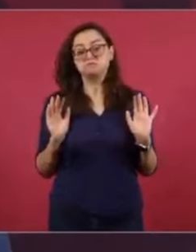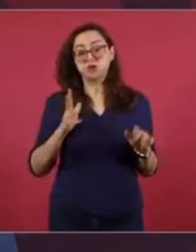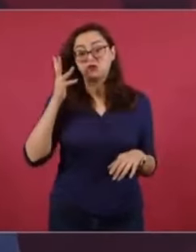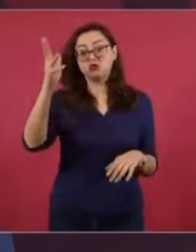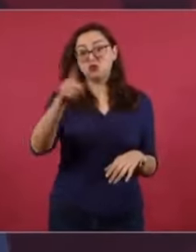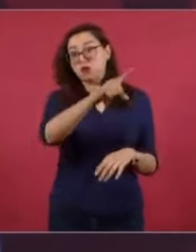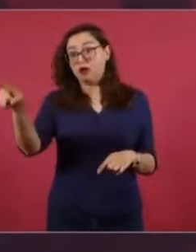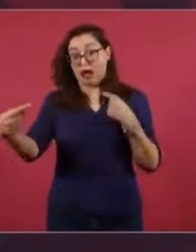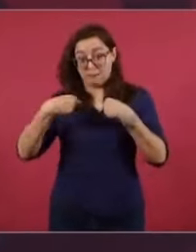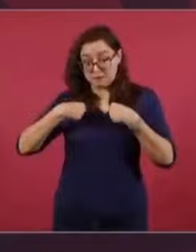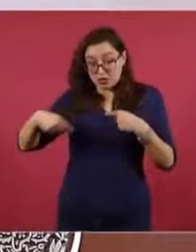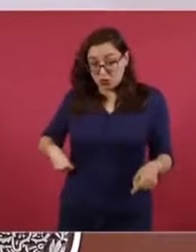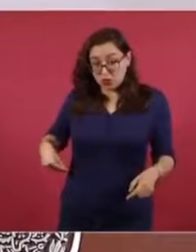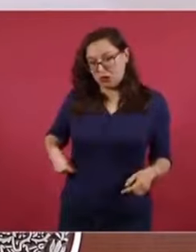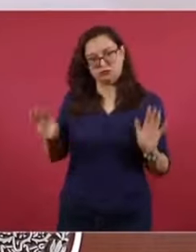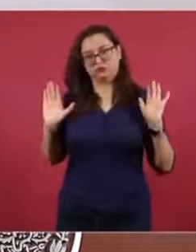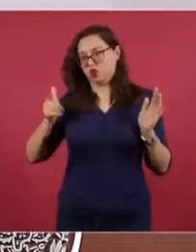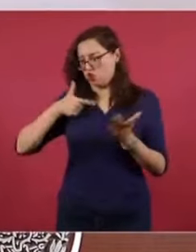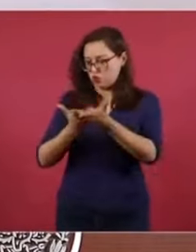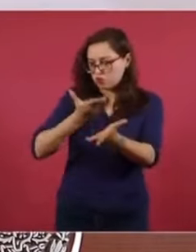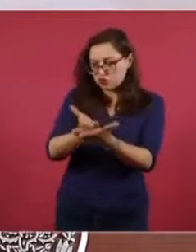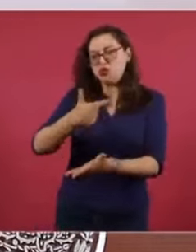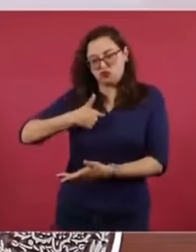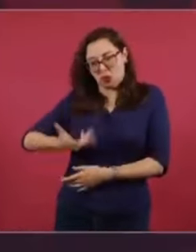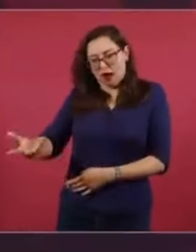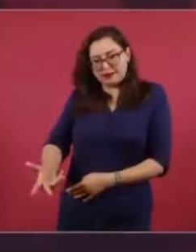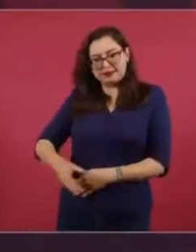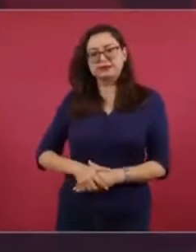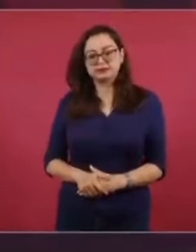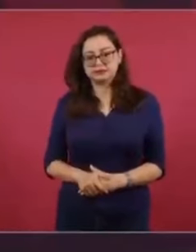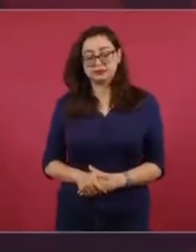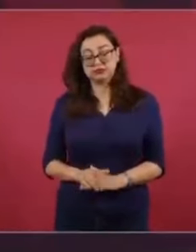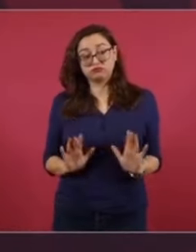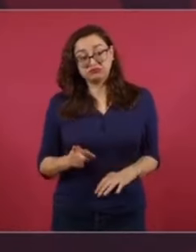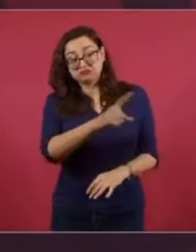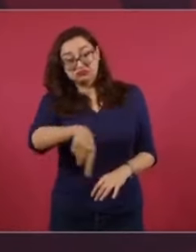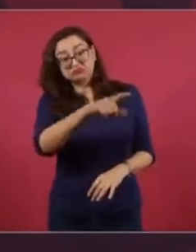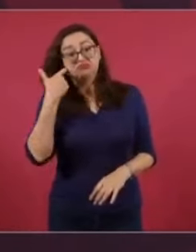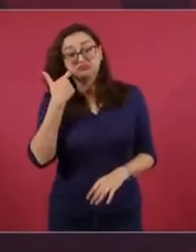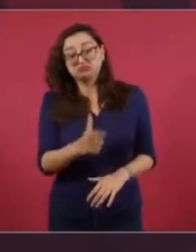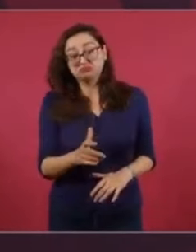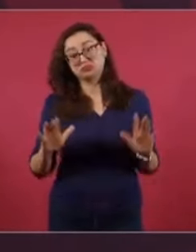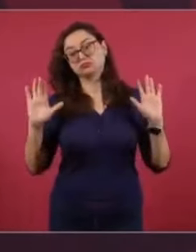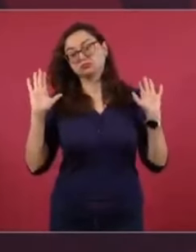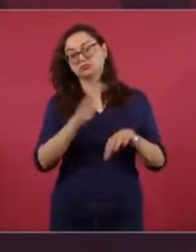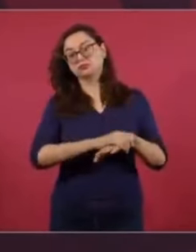que correspondía, porque ¿cómo rescatamos de la corrupción al Poder Judicial?